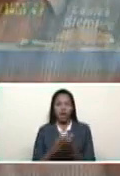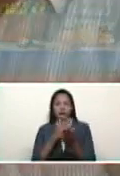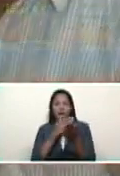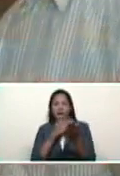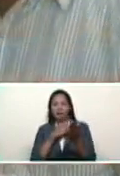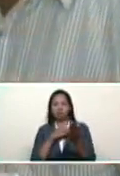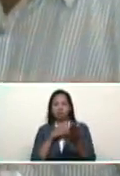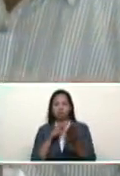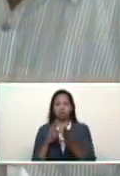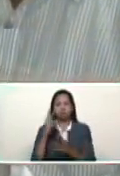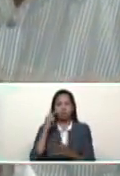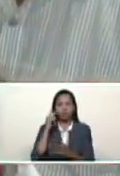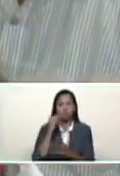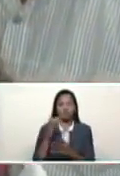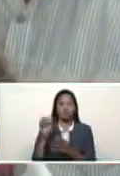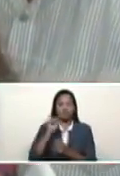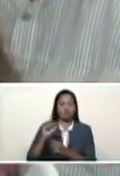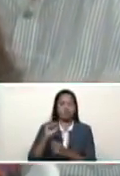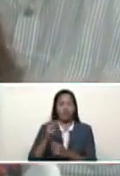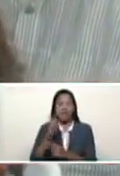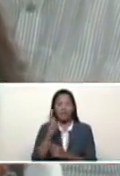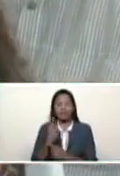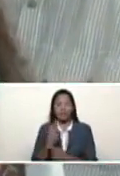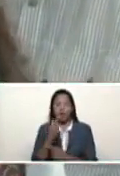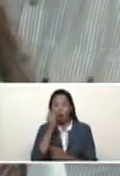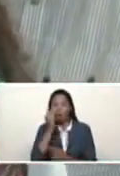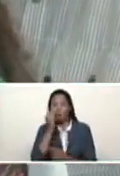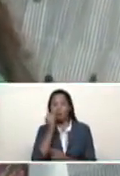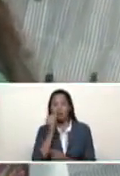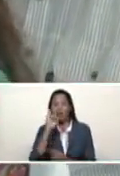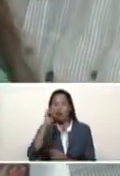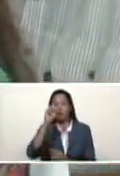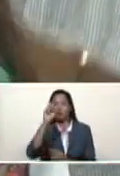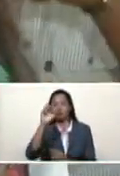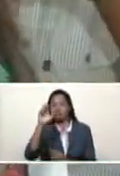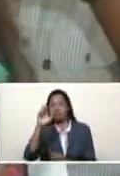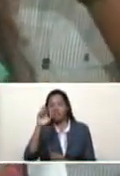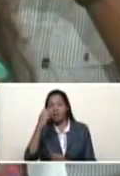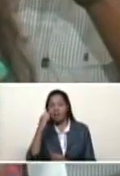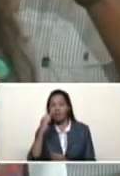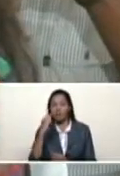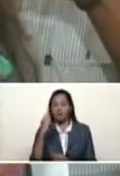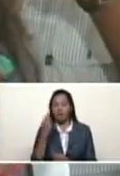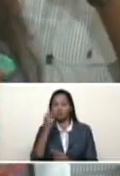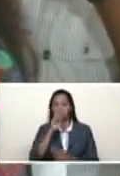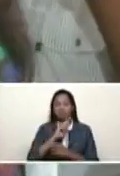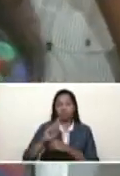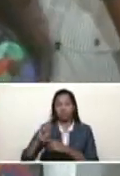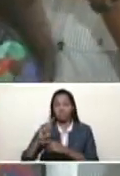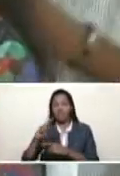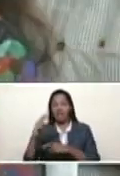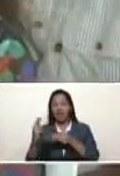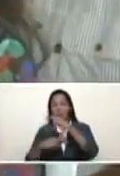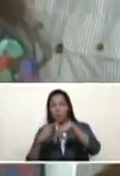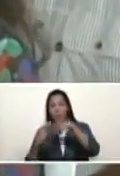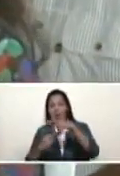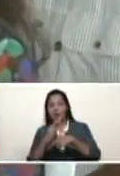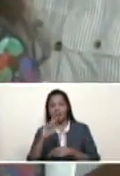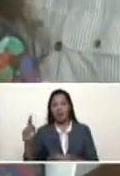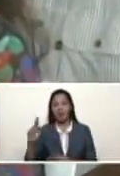anticolonialista, antirracista, antiimperialista de José Leonardo Chirino, una rebelión republicana.